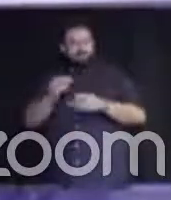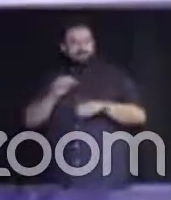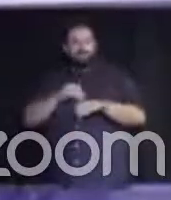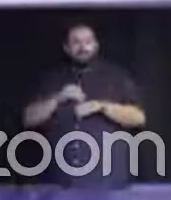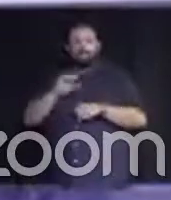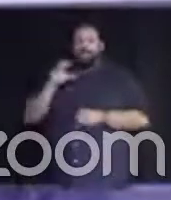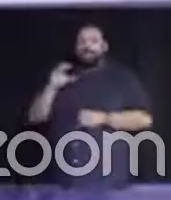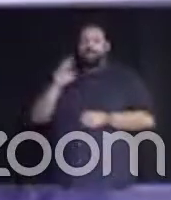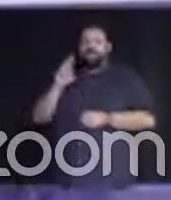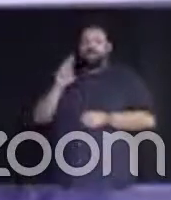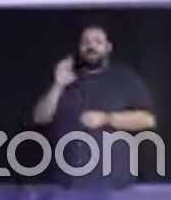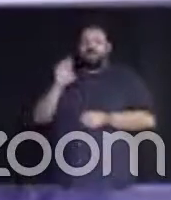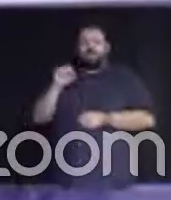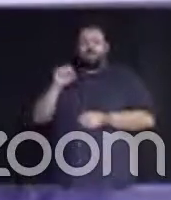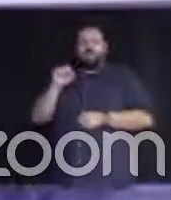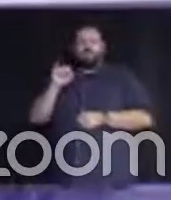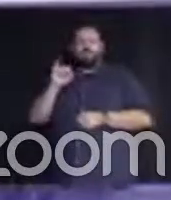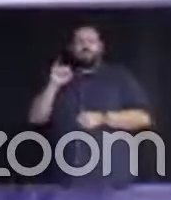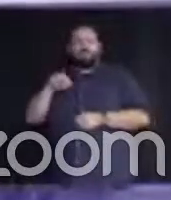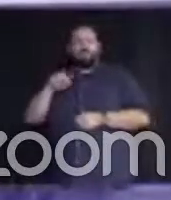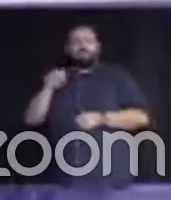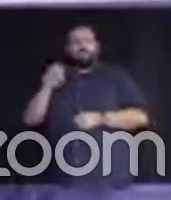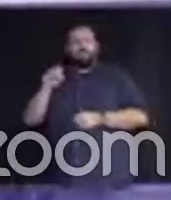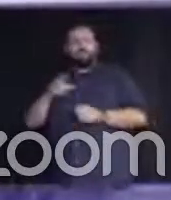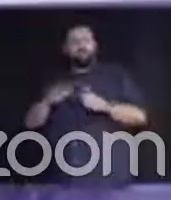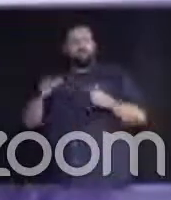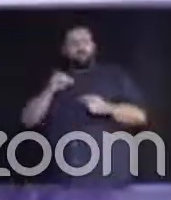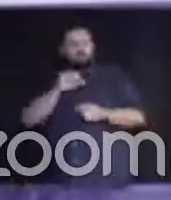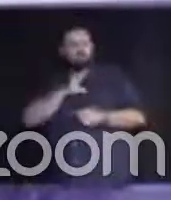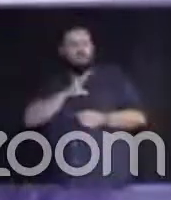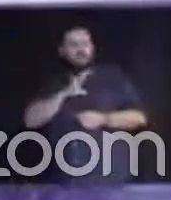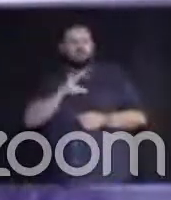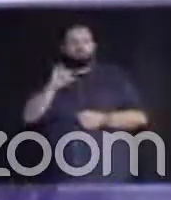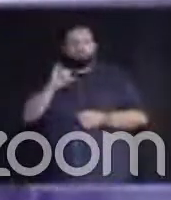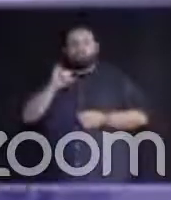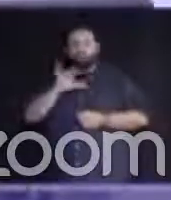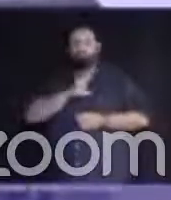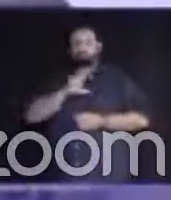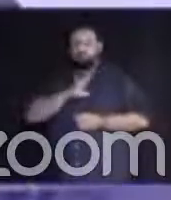si también, no sé si hay diapositiva de eso, Diego. ¿Sí?